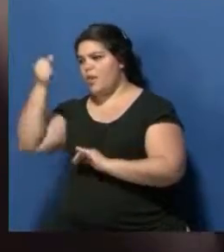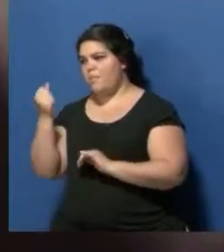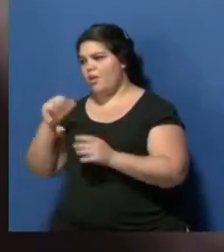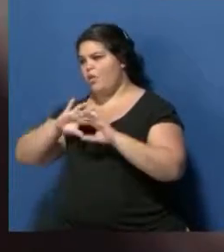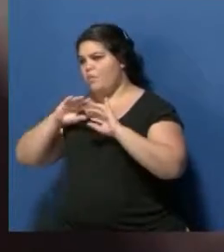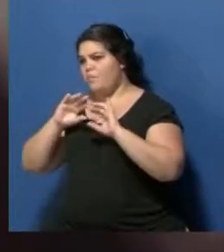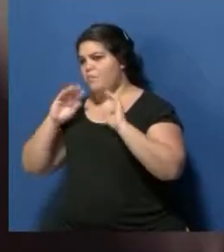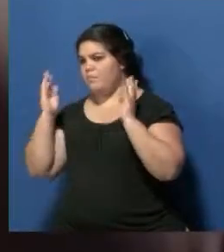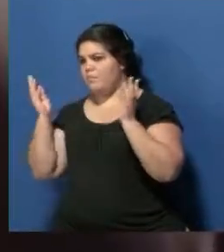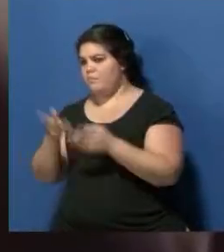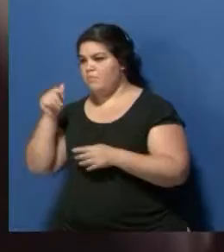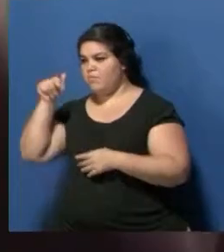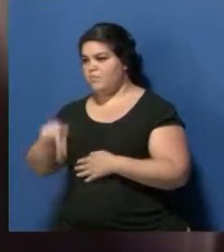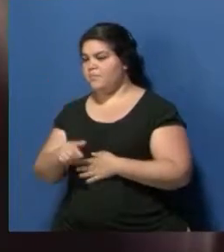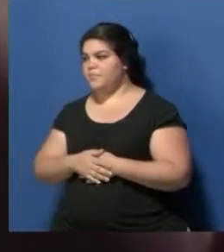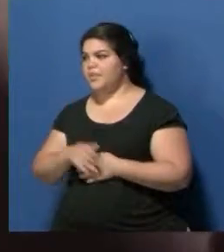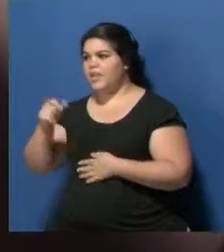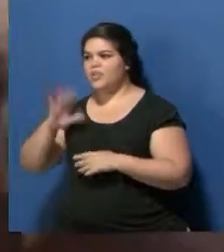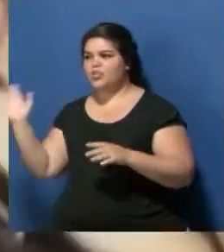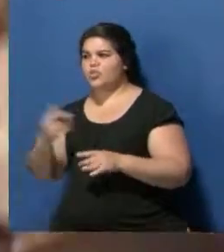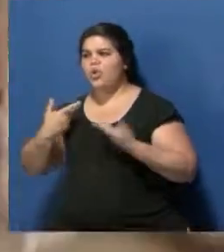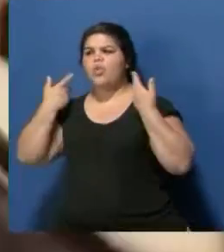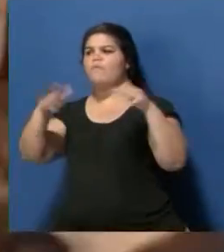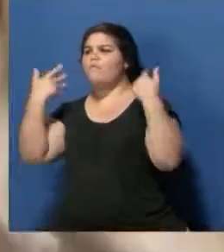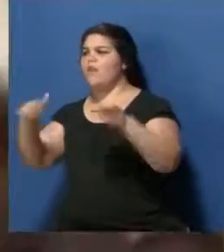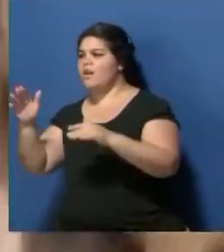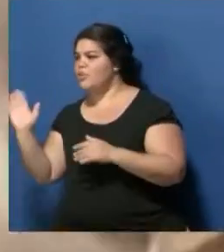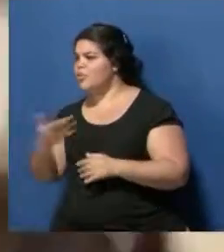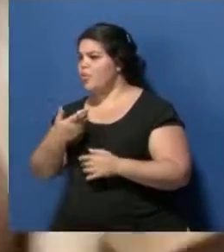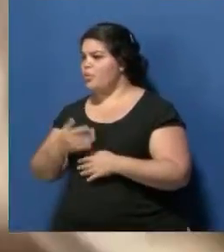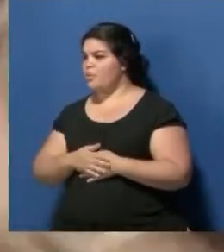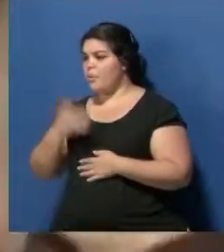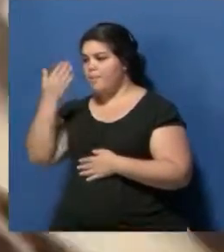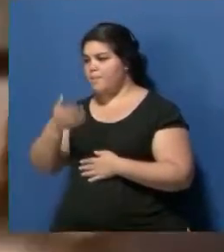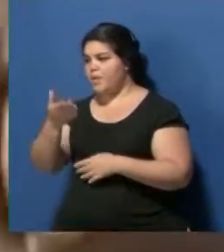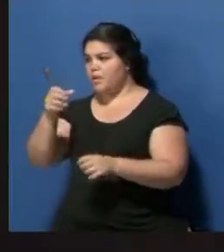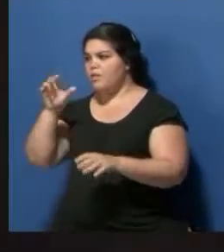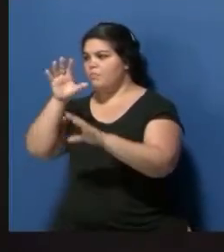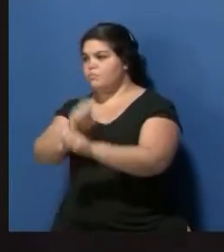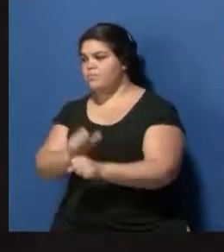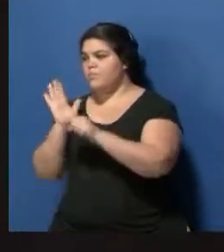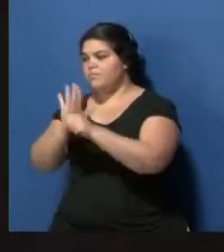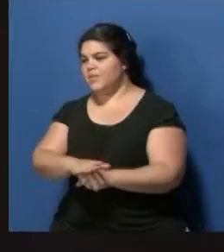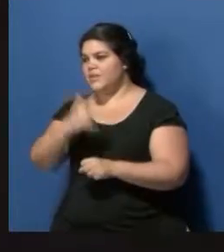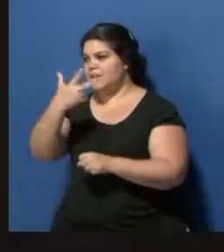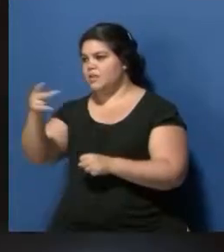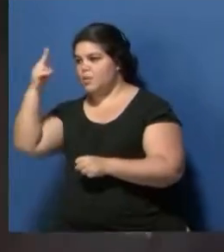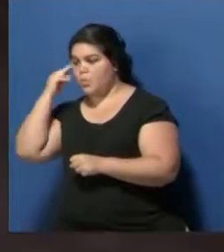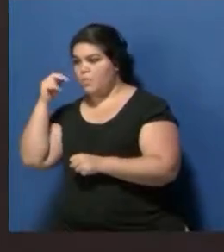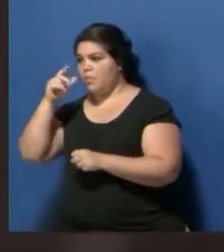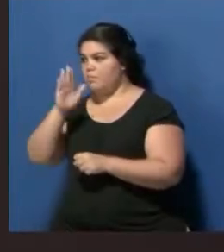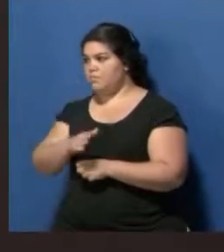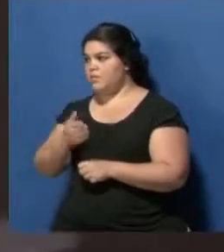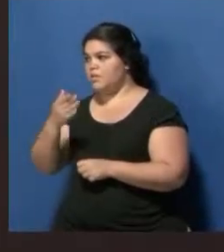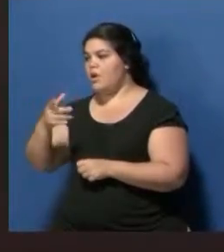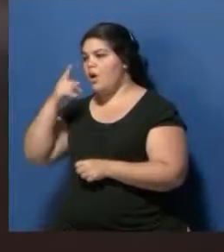las calles con cacerolas al grito de que se vayan todos. Hubo represión que terminó con la vida de 39 personas, de la Rúa huyendo en